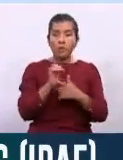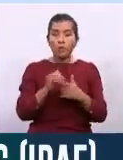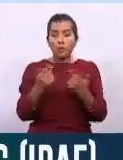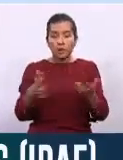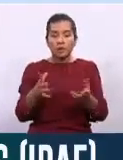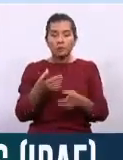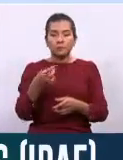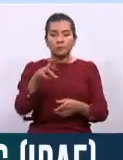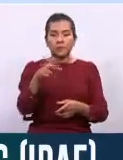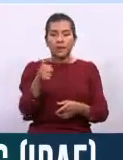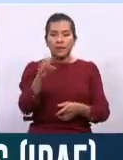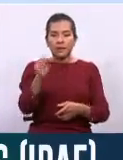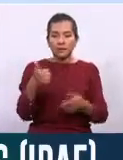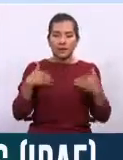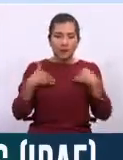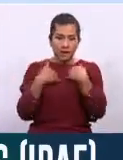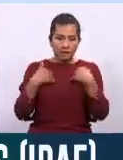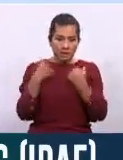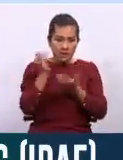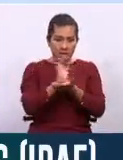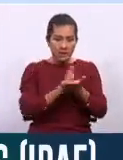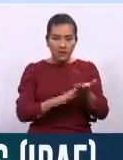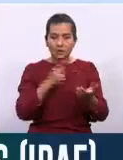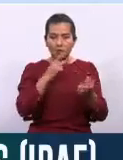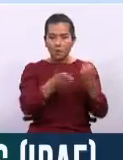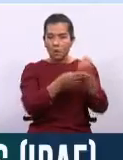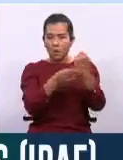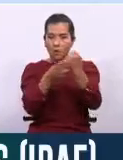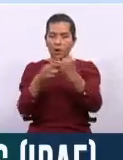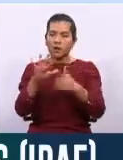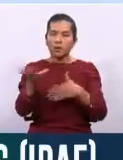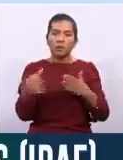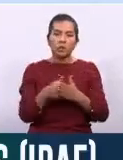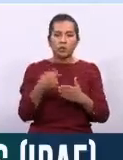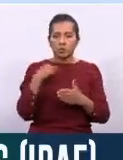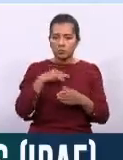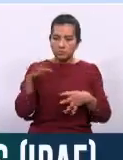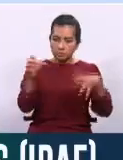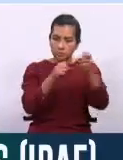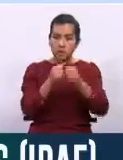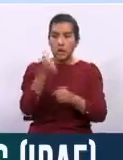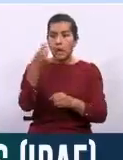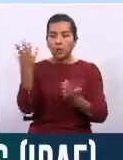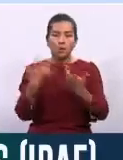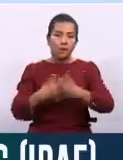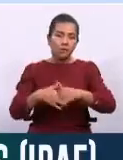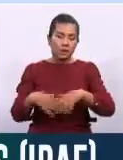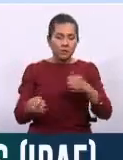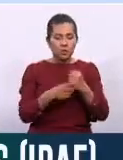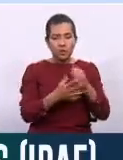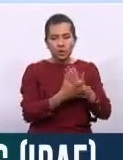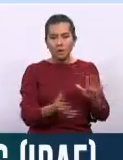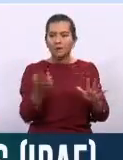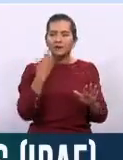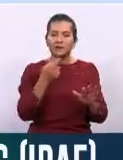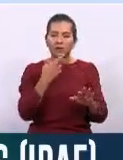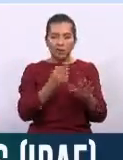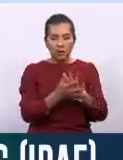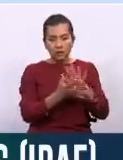animal que van a proveer tanto hogares, industrias,